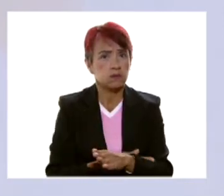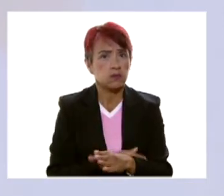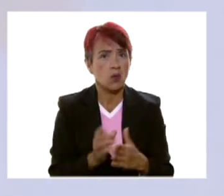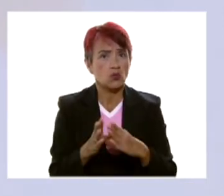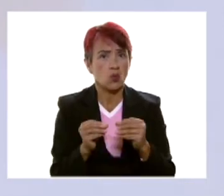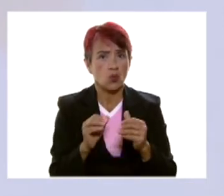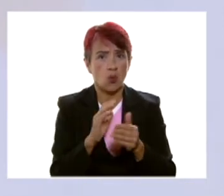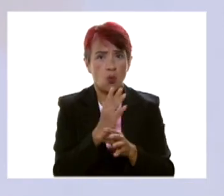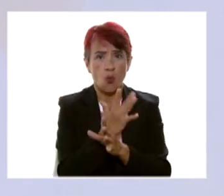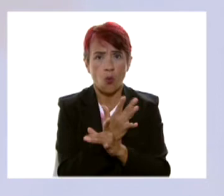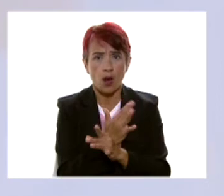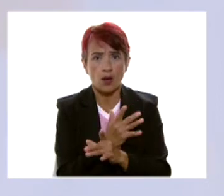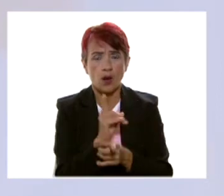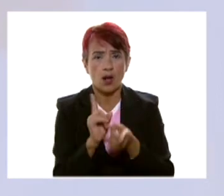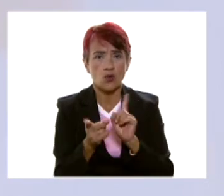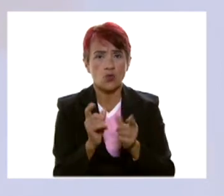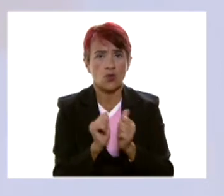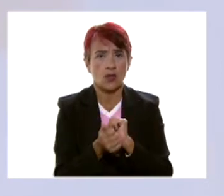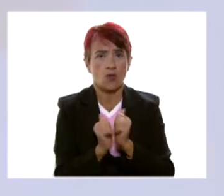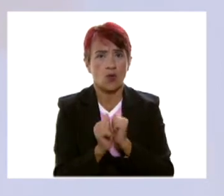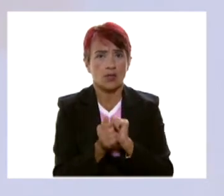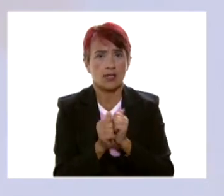juegos o algunos deportes.